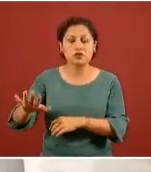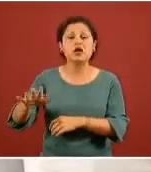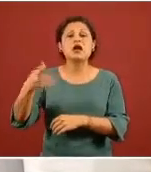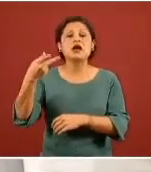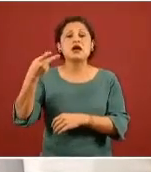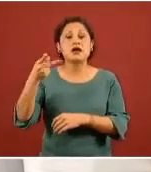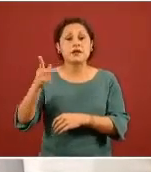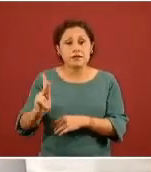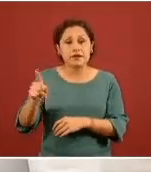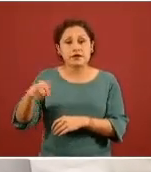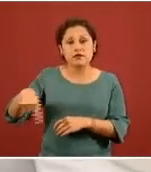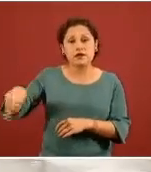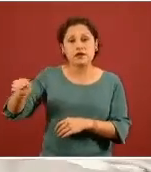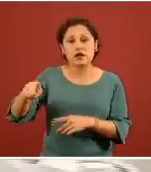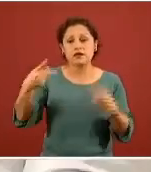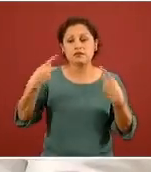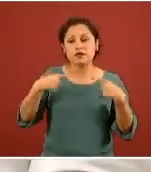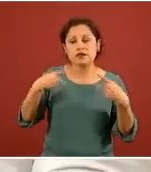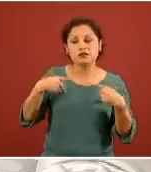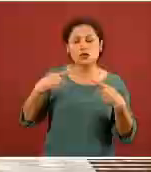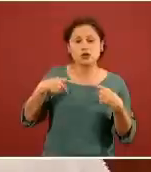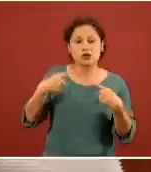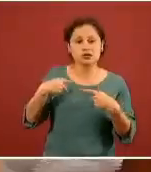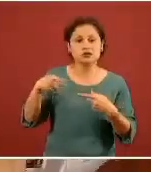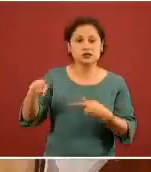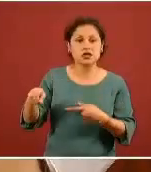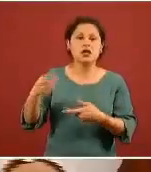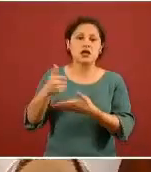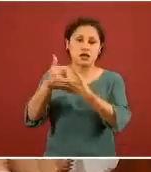jóvenes y tienen una enfermedad leve.